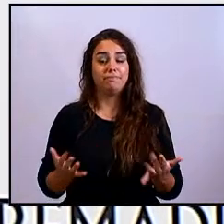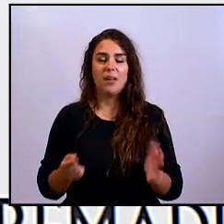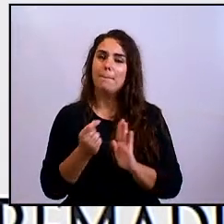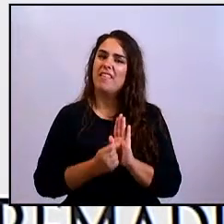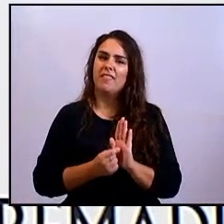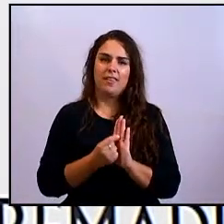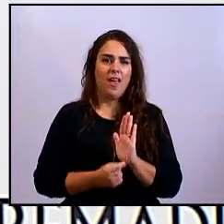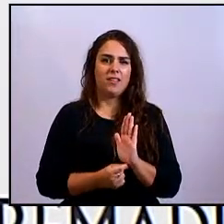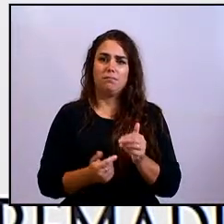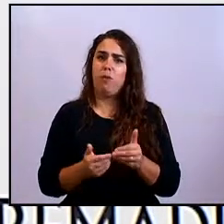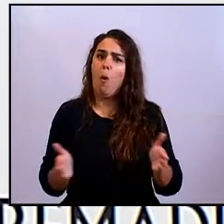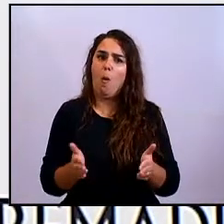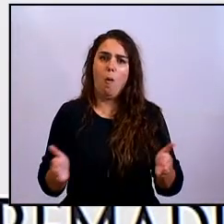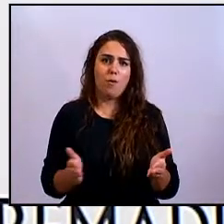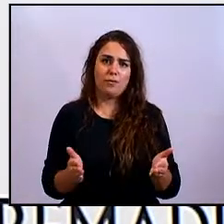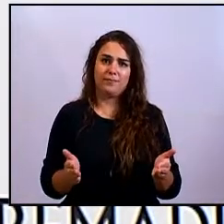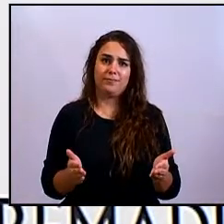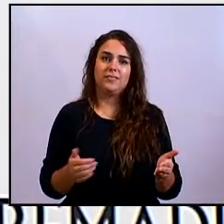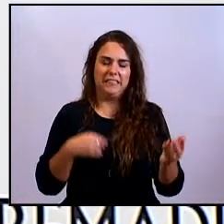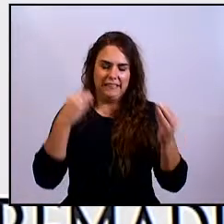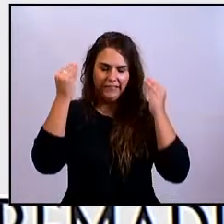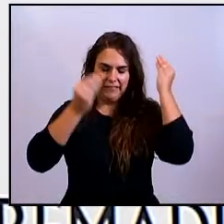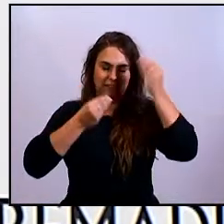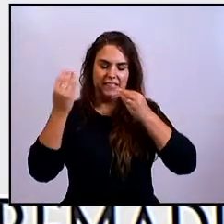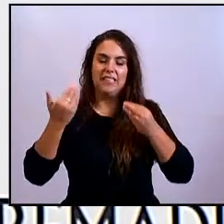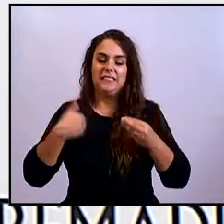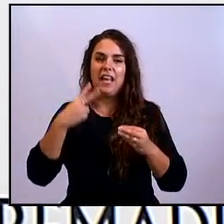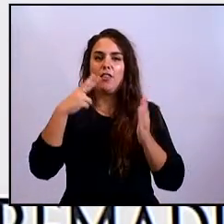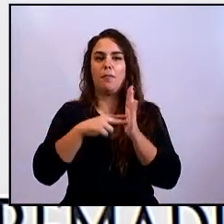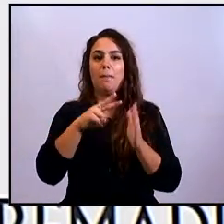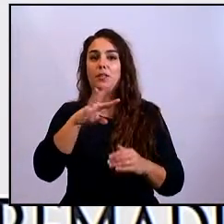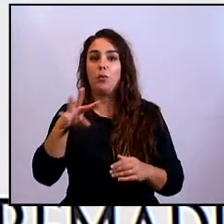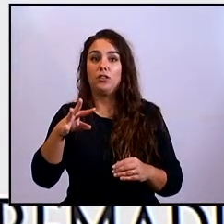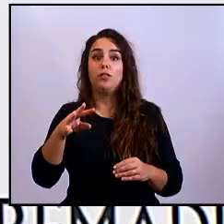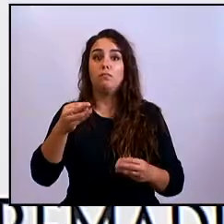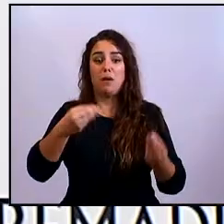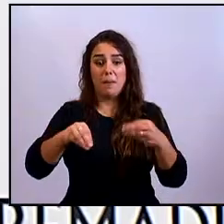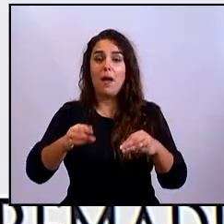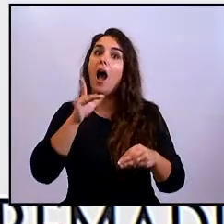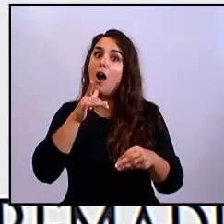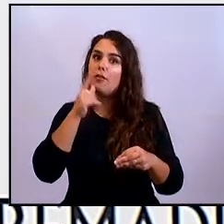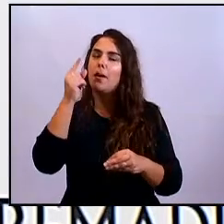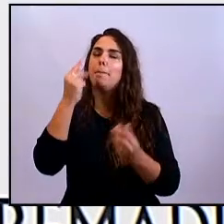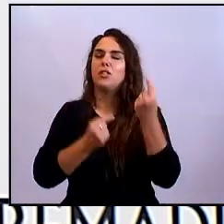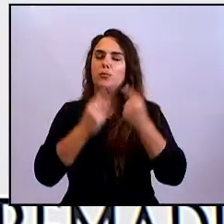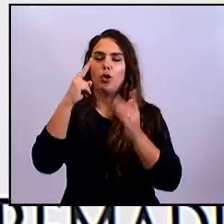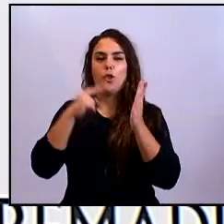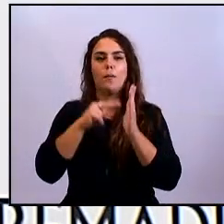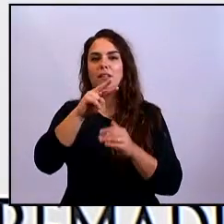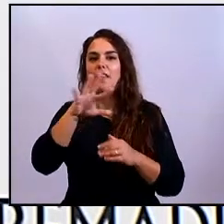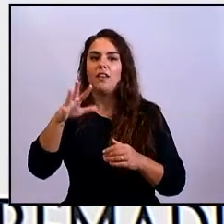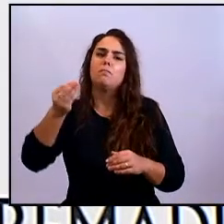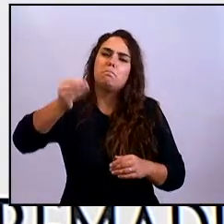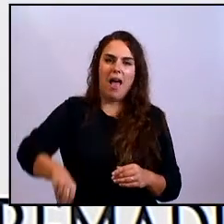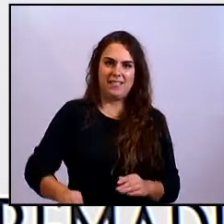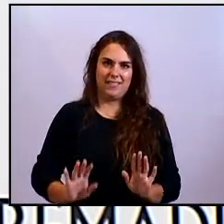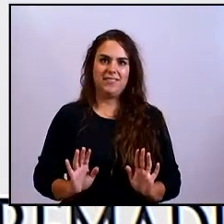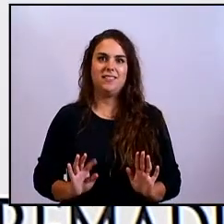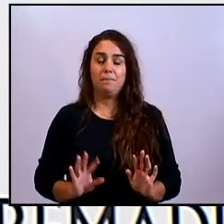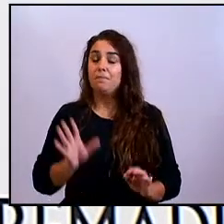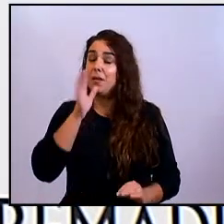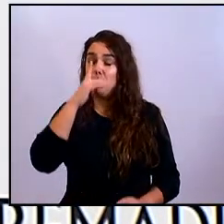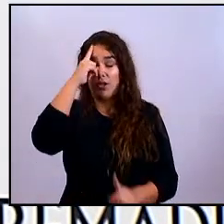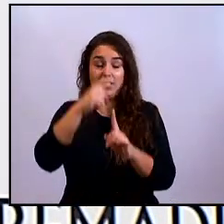medidas que tenemos previstas, que ya hemos implementado en el 2024 y que continuaremos con el presupuesto del 2025, porque es uno de los